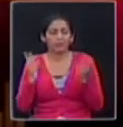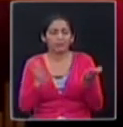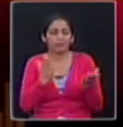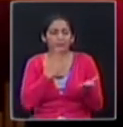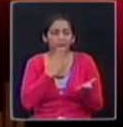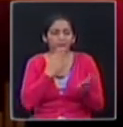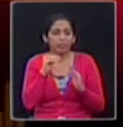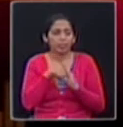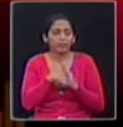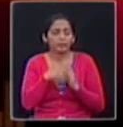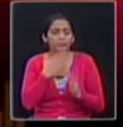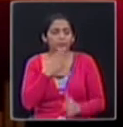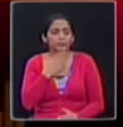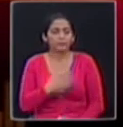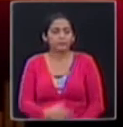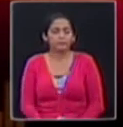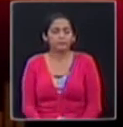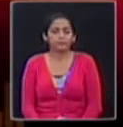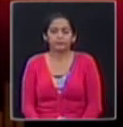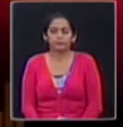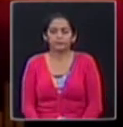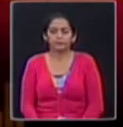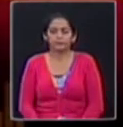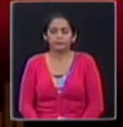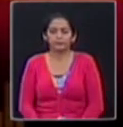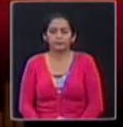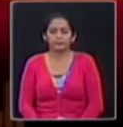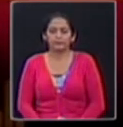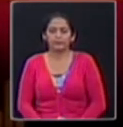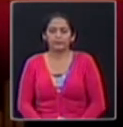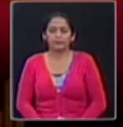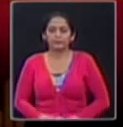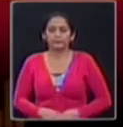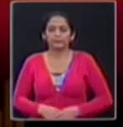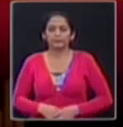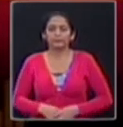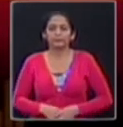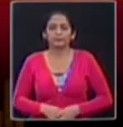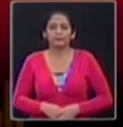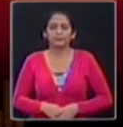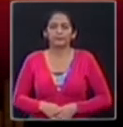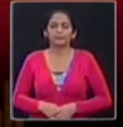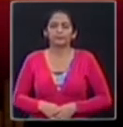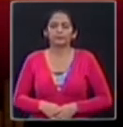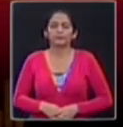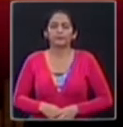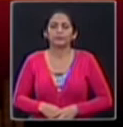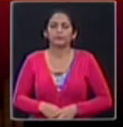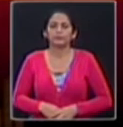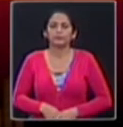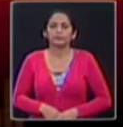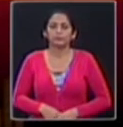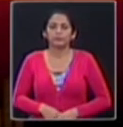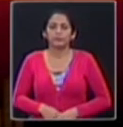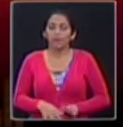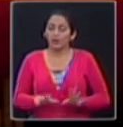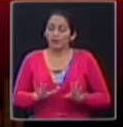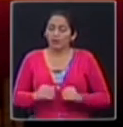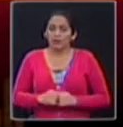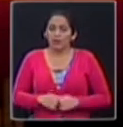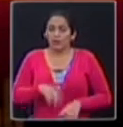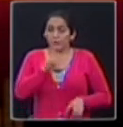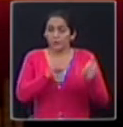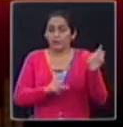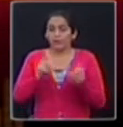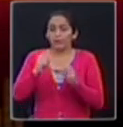desarrollo económico? Mire, primero creo que es importante de no plantear métodos de que si hay trabajadores buenos o malos,